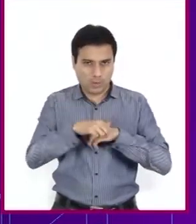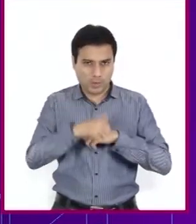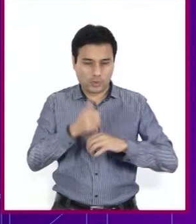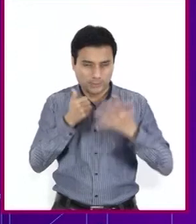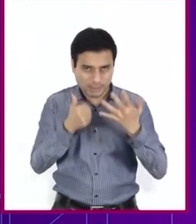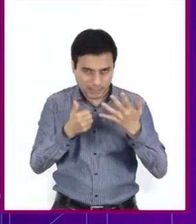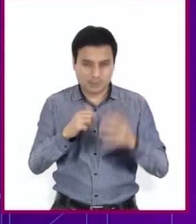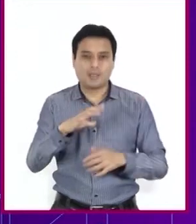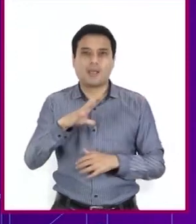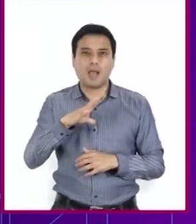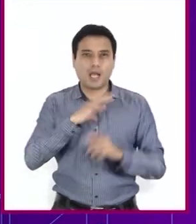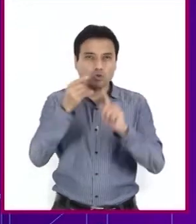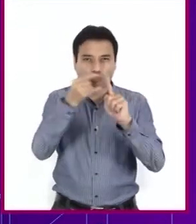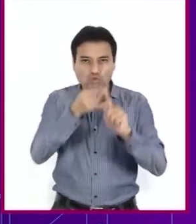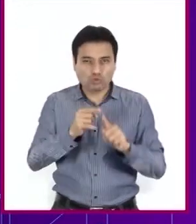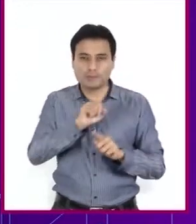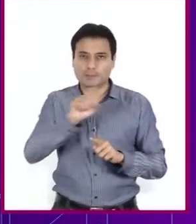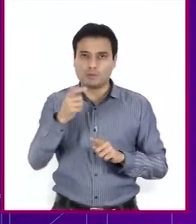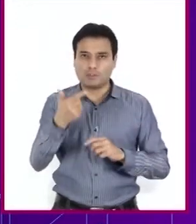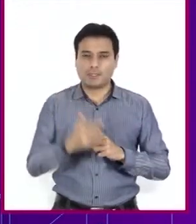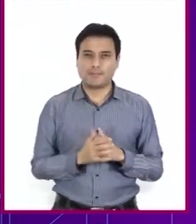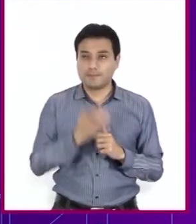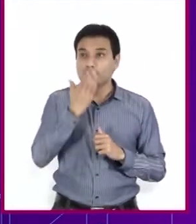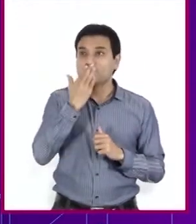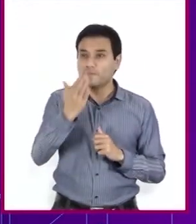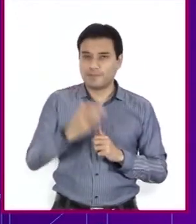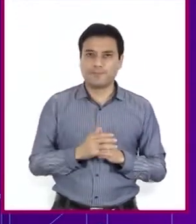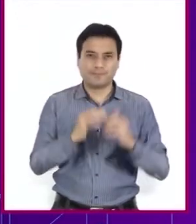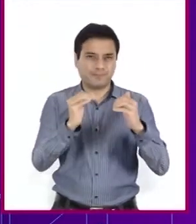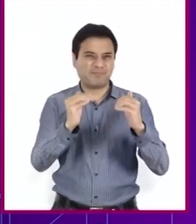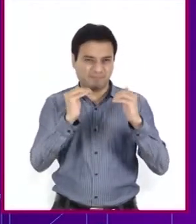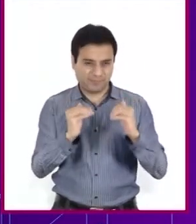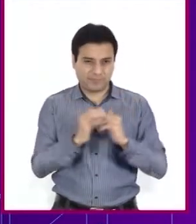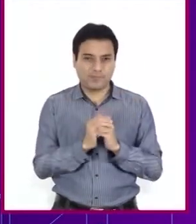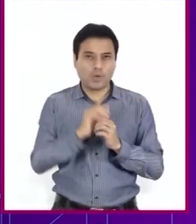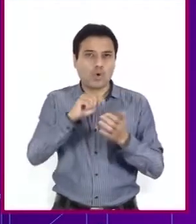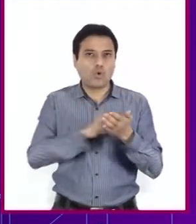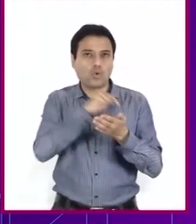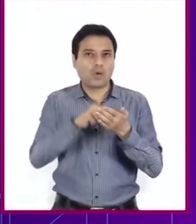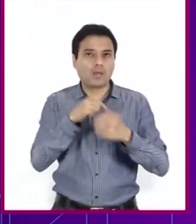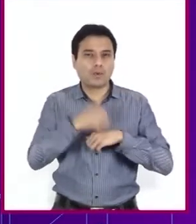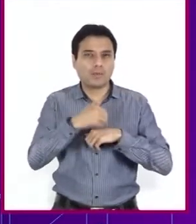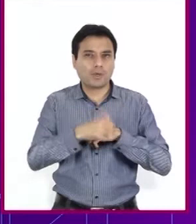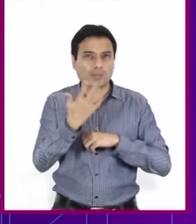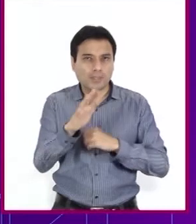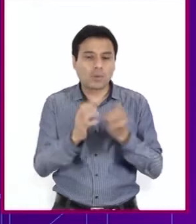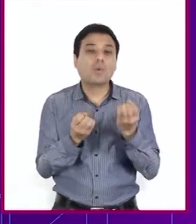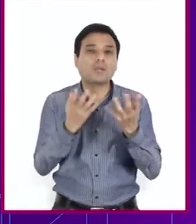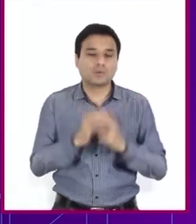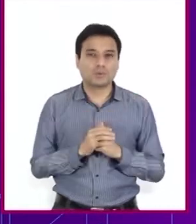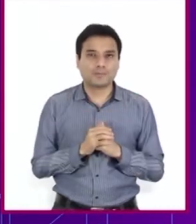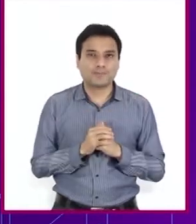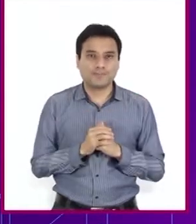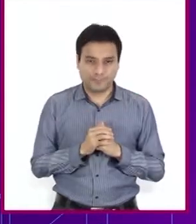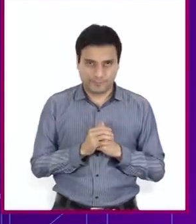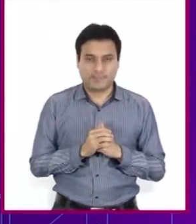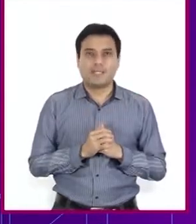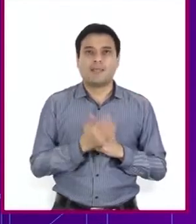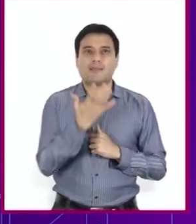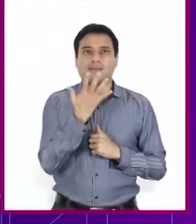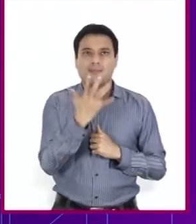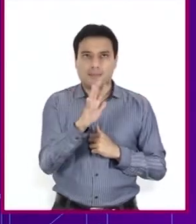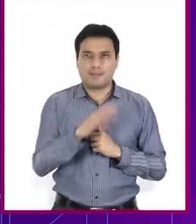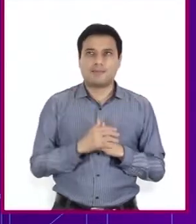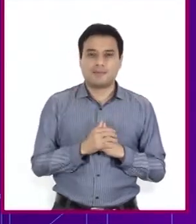tiene 107 cubos. Bien. ¿Cuántos cubos tiene la figura 10? La figura 10